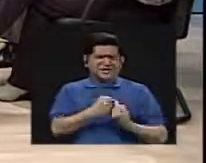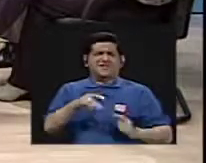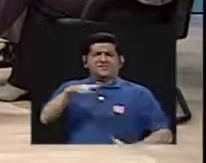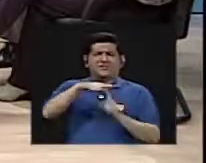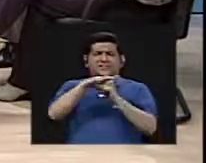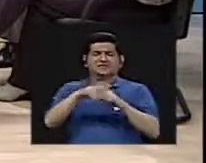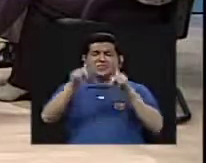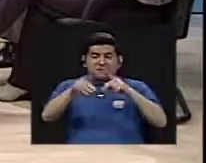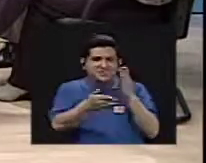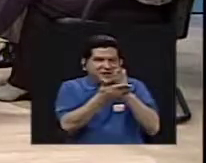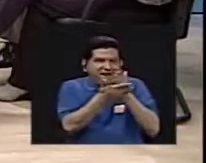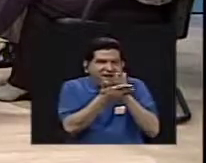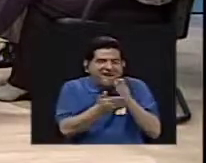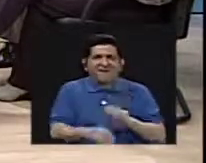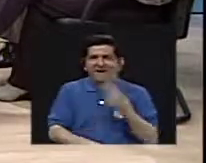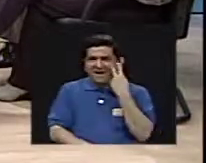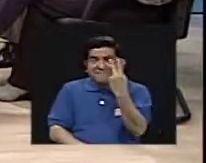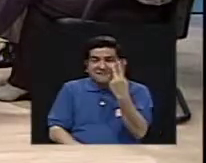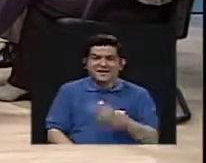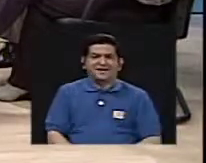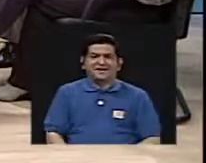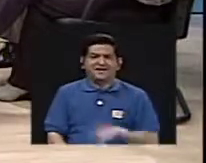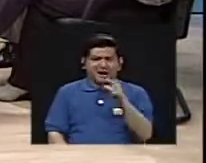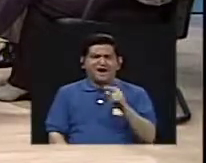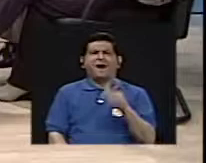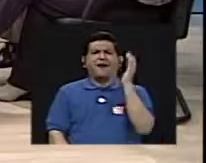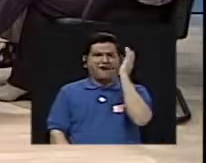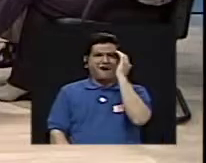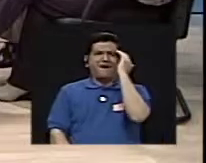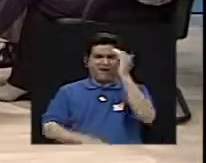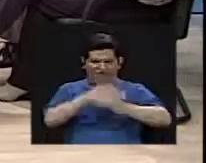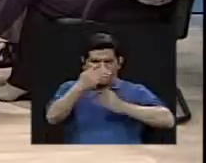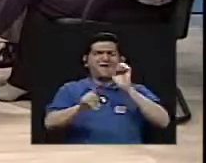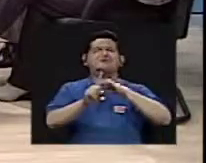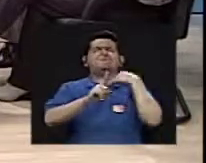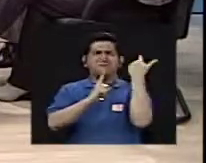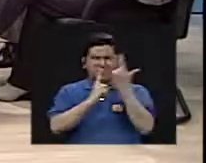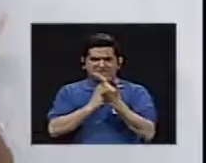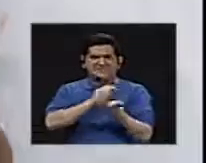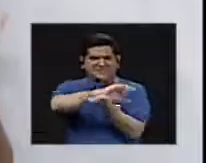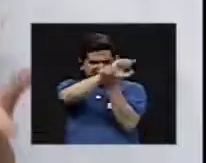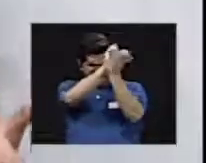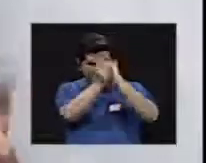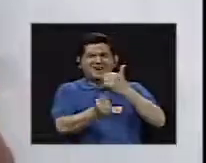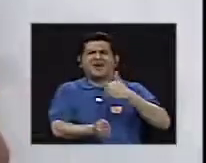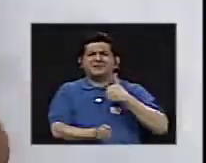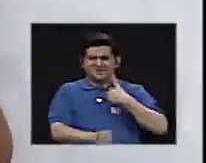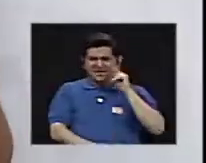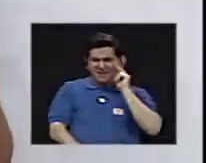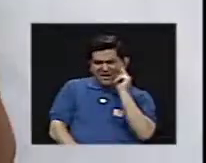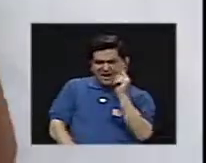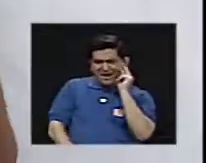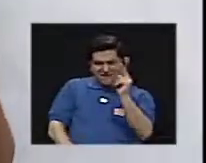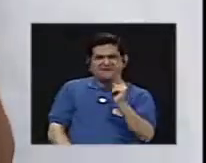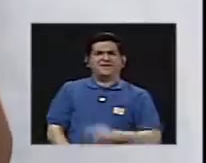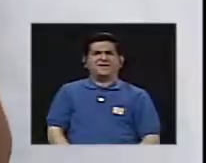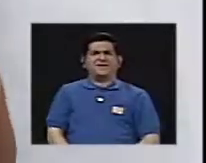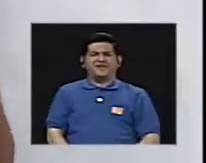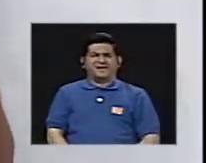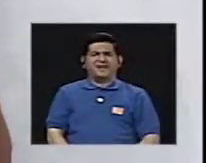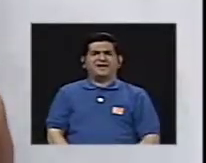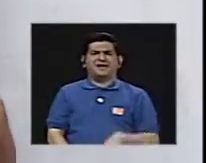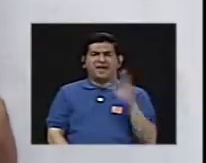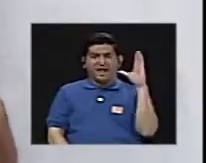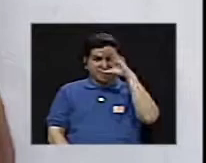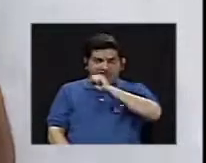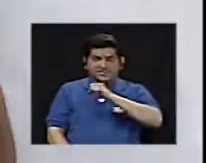entonces de verdad uno cae en la conciencia, esto es un proceso social, claro. Hay una transformación al verse, hay una transformación al